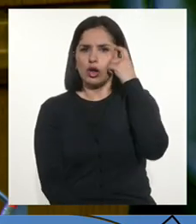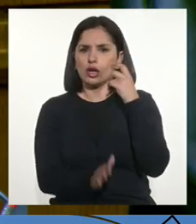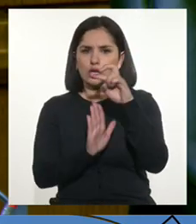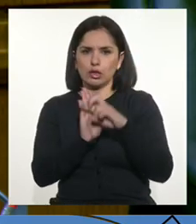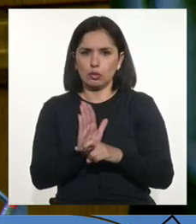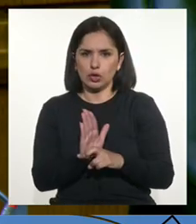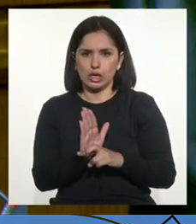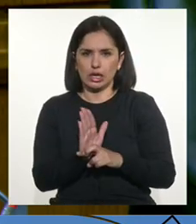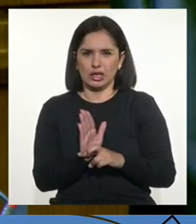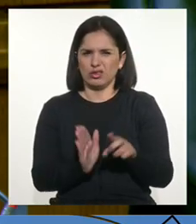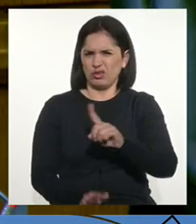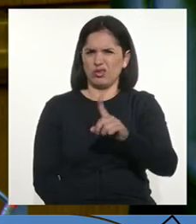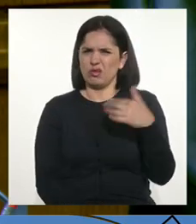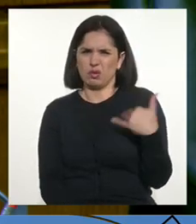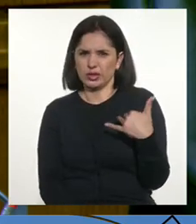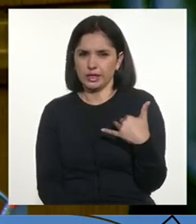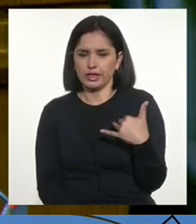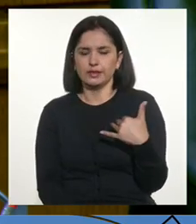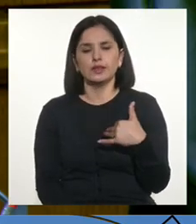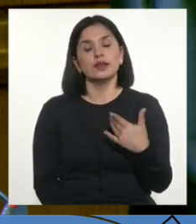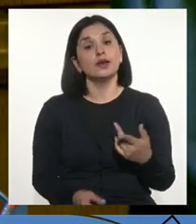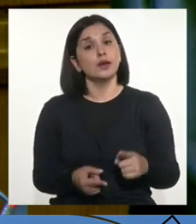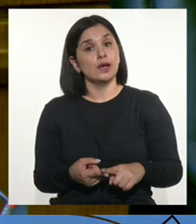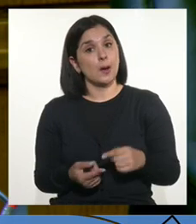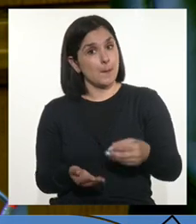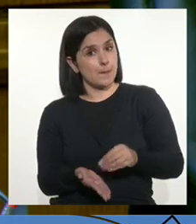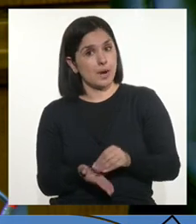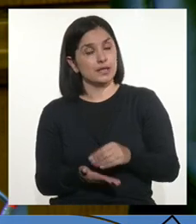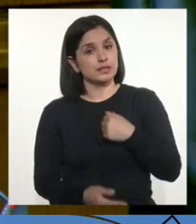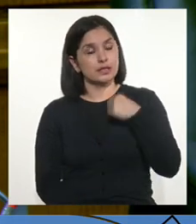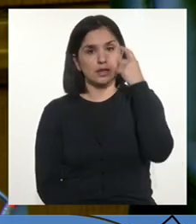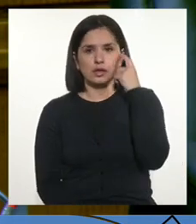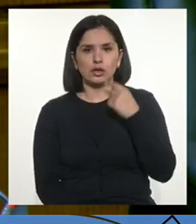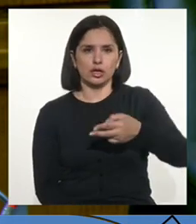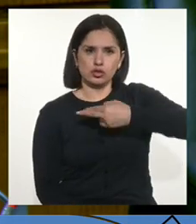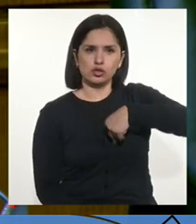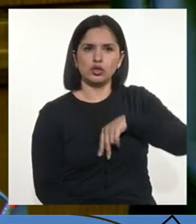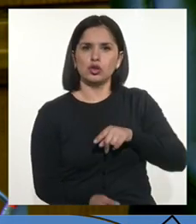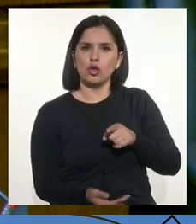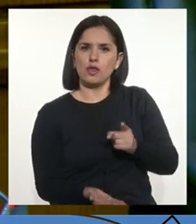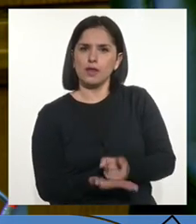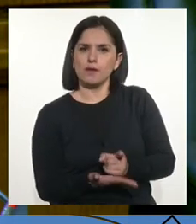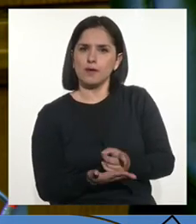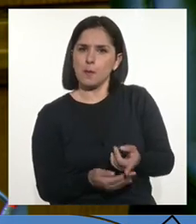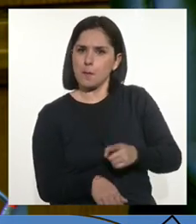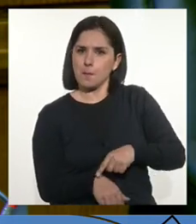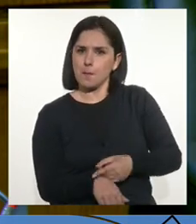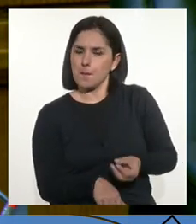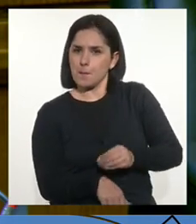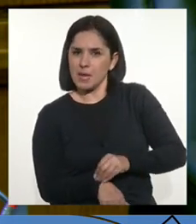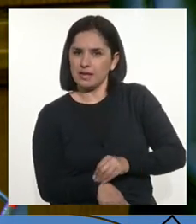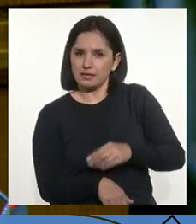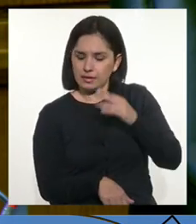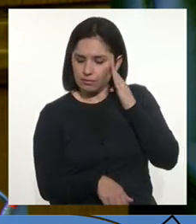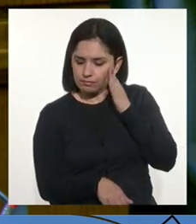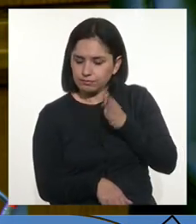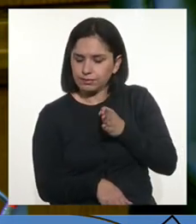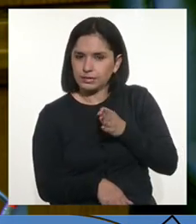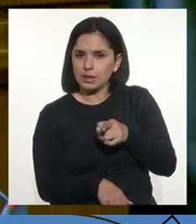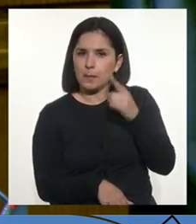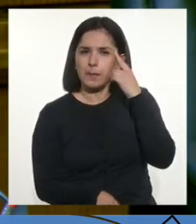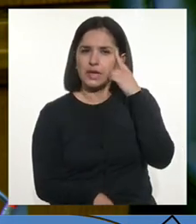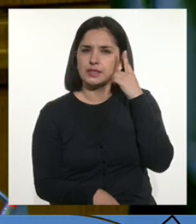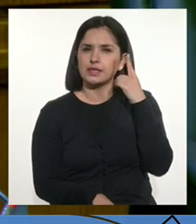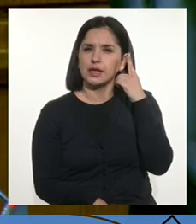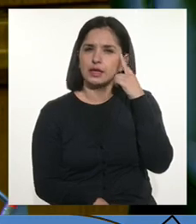ese sentido poco relevante y de hecho señor presidente creo que nosotros nos debiéramos gastar un poco más de tiempo en pensar qué